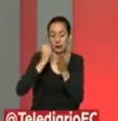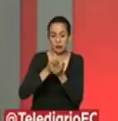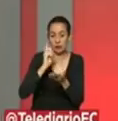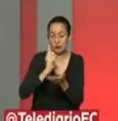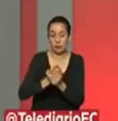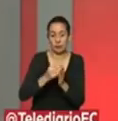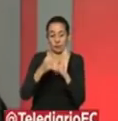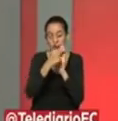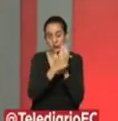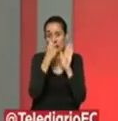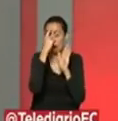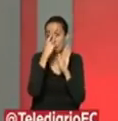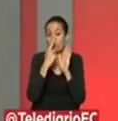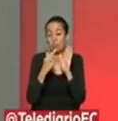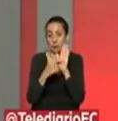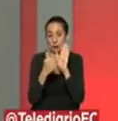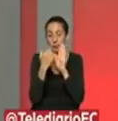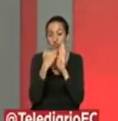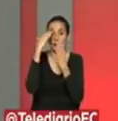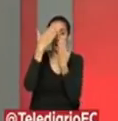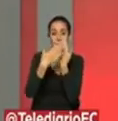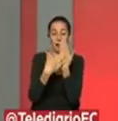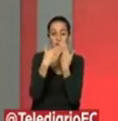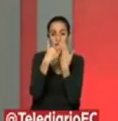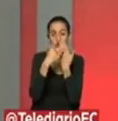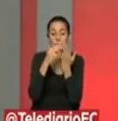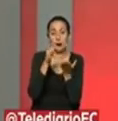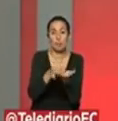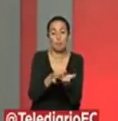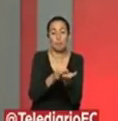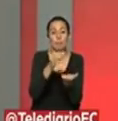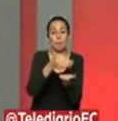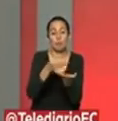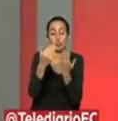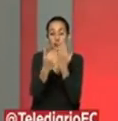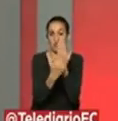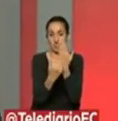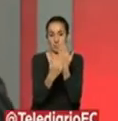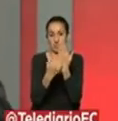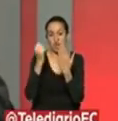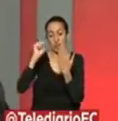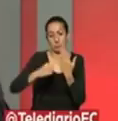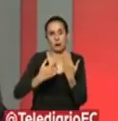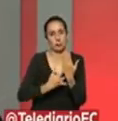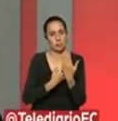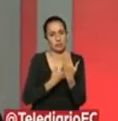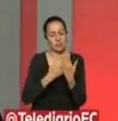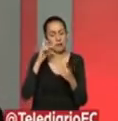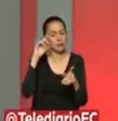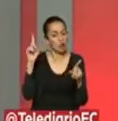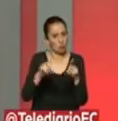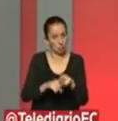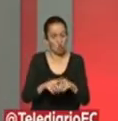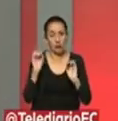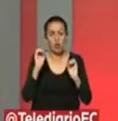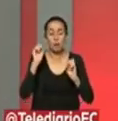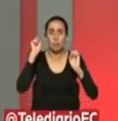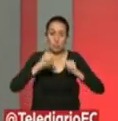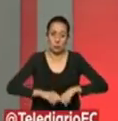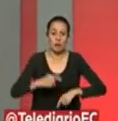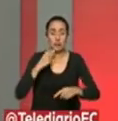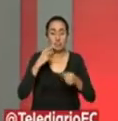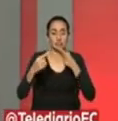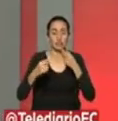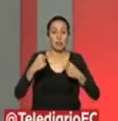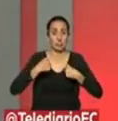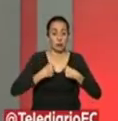que no cumplía era sancionado. La otra cara de esa moneda es el poder disentir, el poder estar en desacuerdo, el poder opinar diferente.